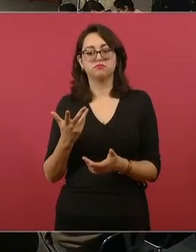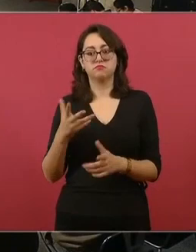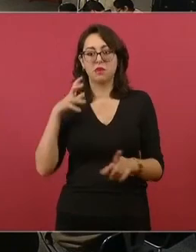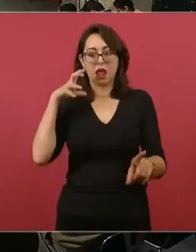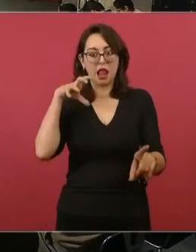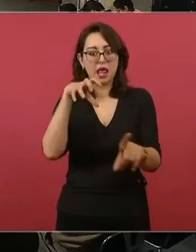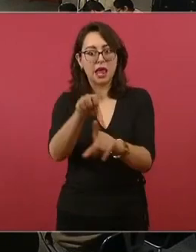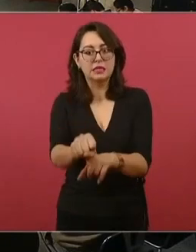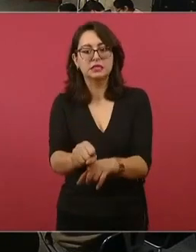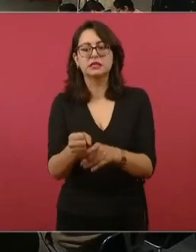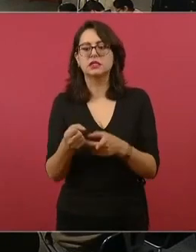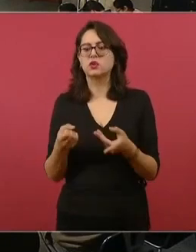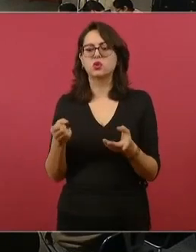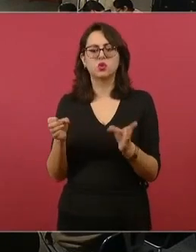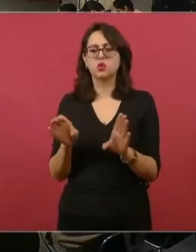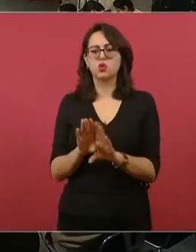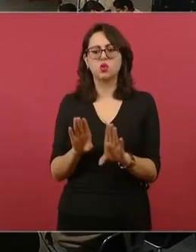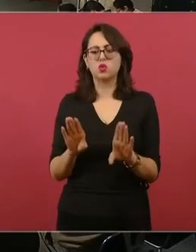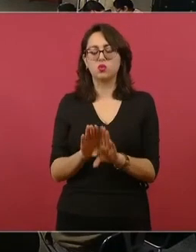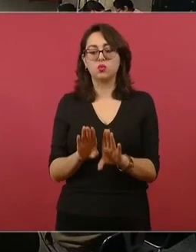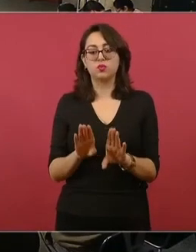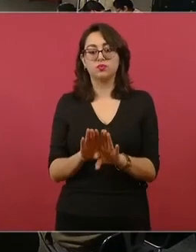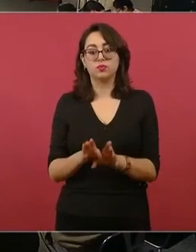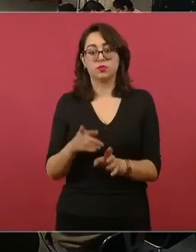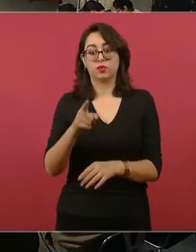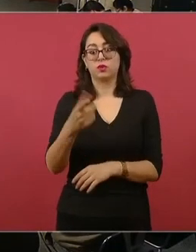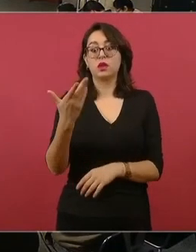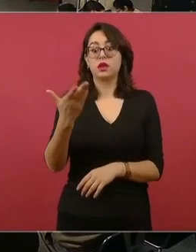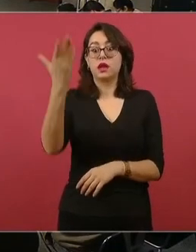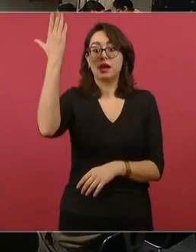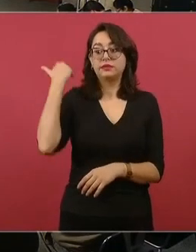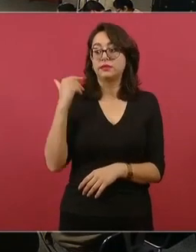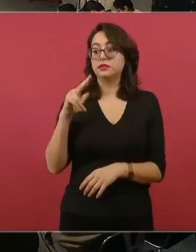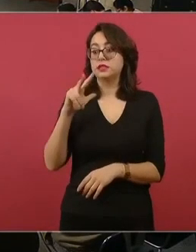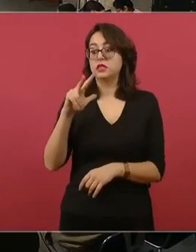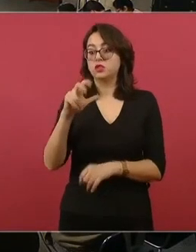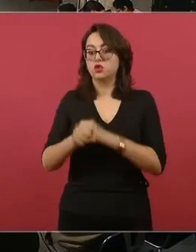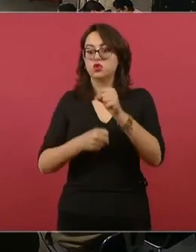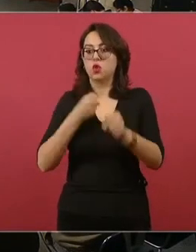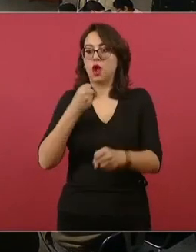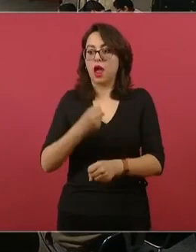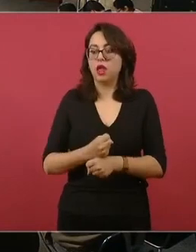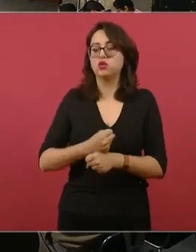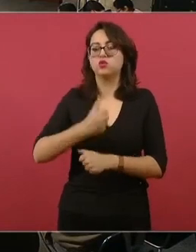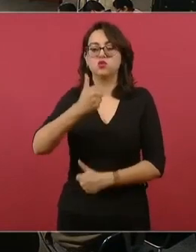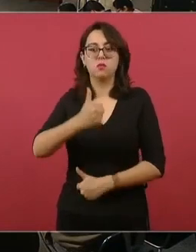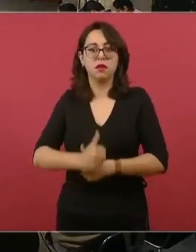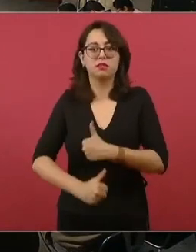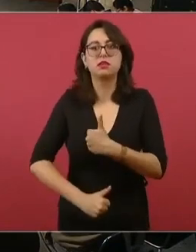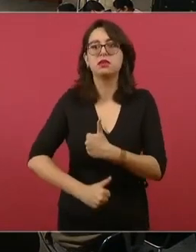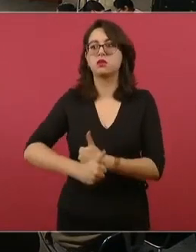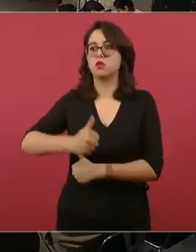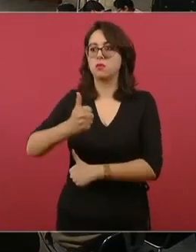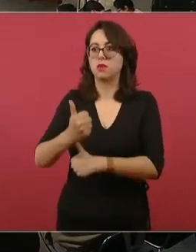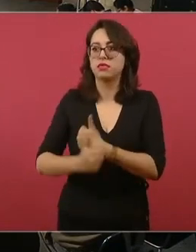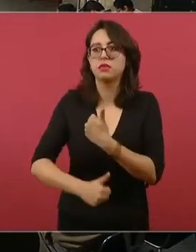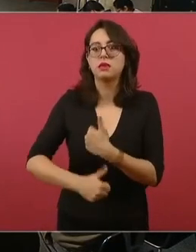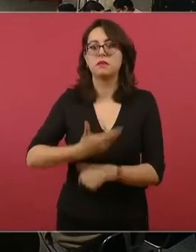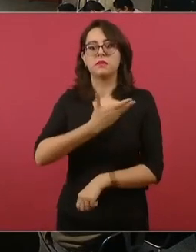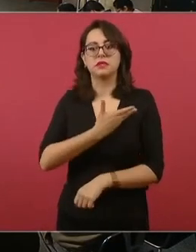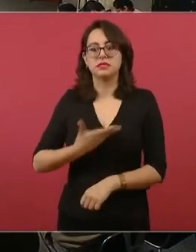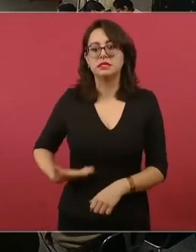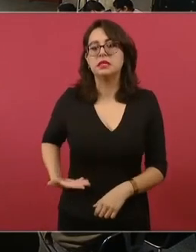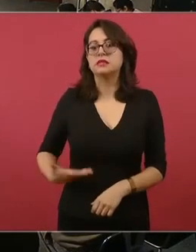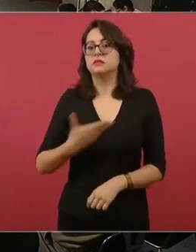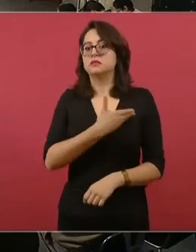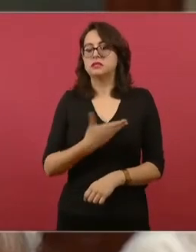concretado de las metas que usted tuvo? ¿Cuáles son los retos pendientes que usted